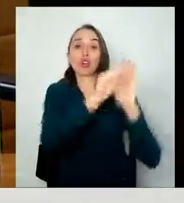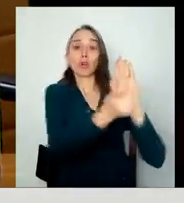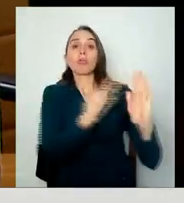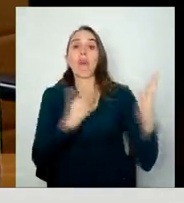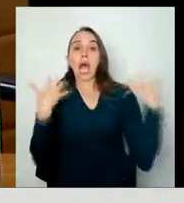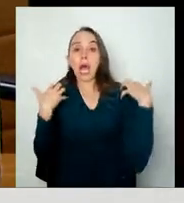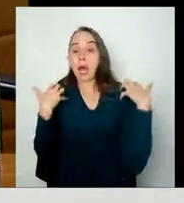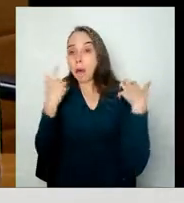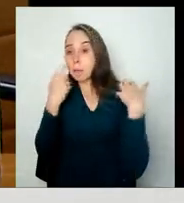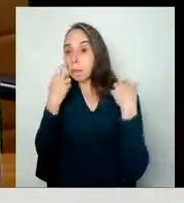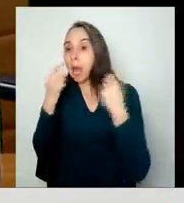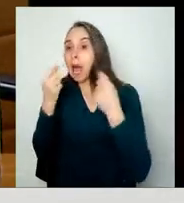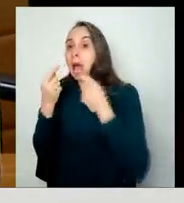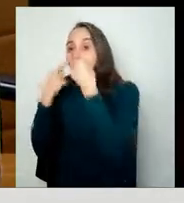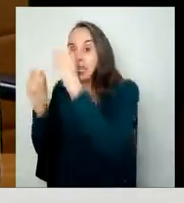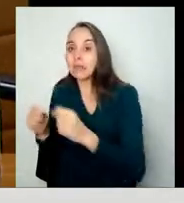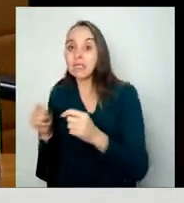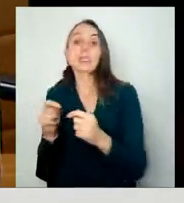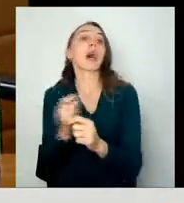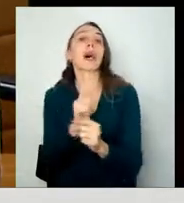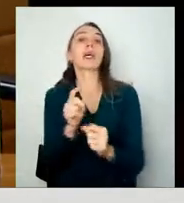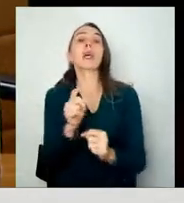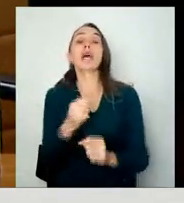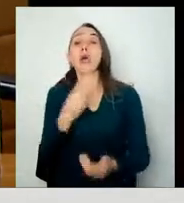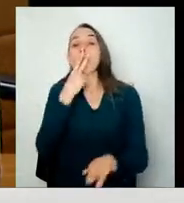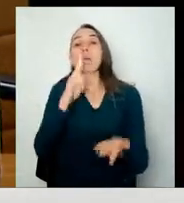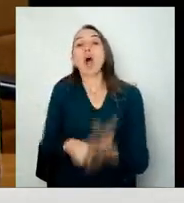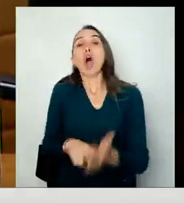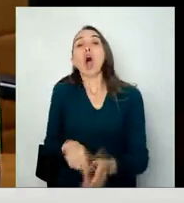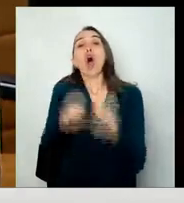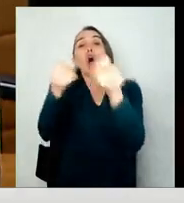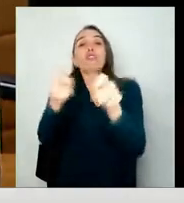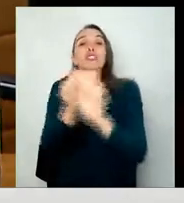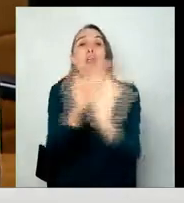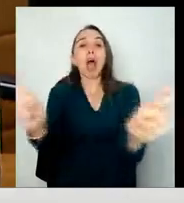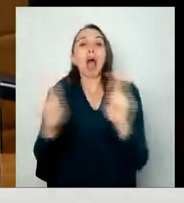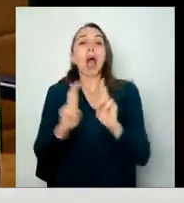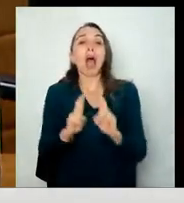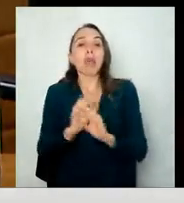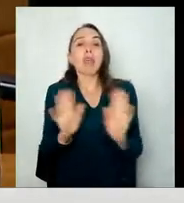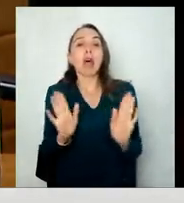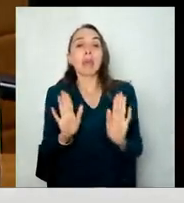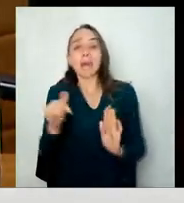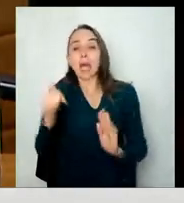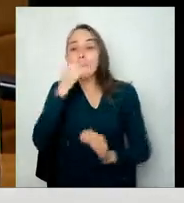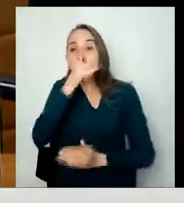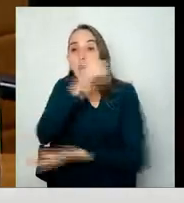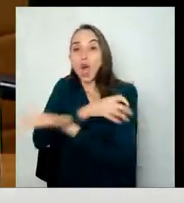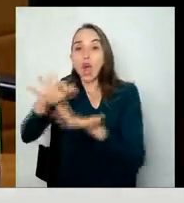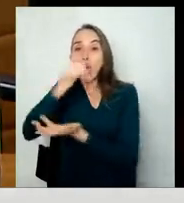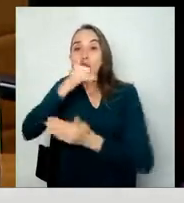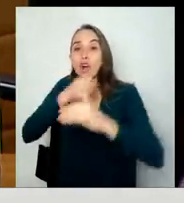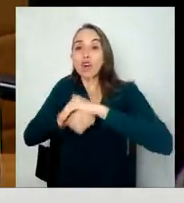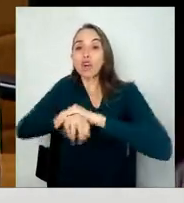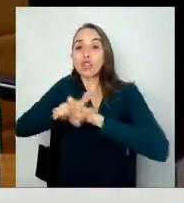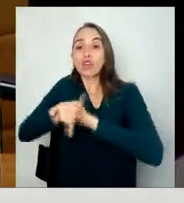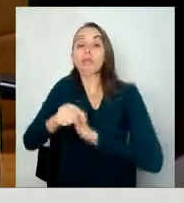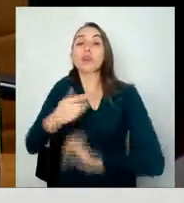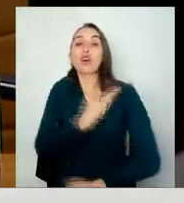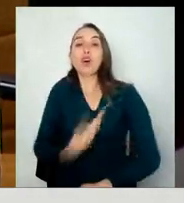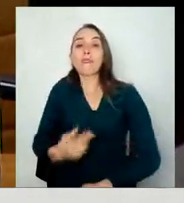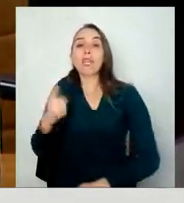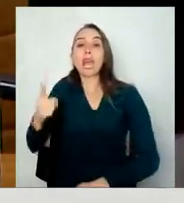a los oficios que no son respondidos y ahí yo estoy seguro que ahí está la corrupción verdadera en los gobiernos locales donde cada